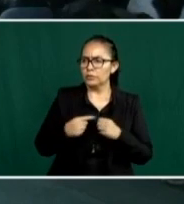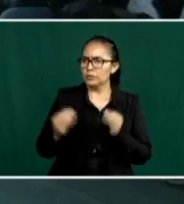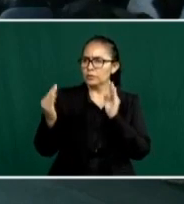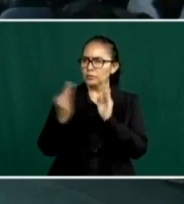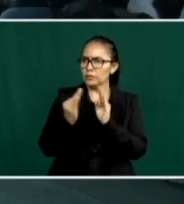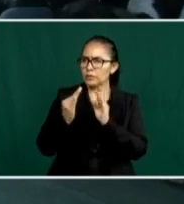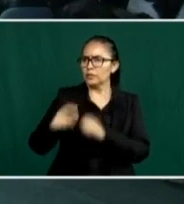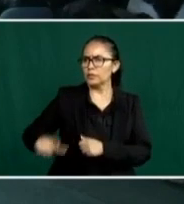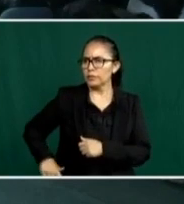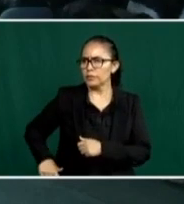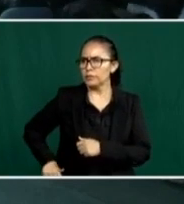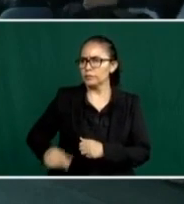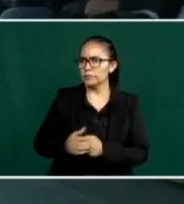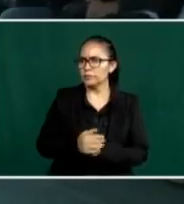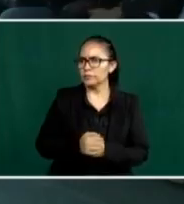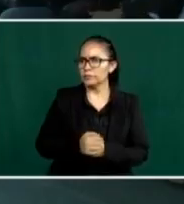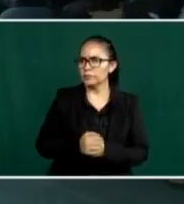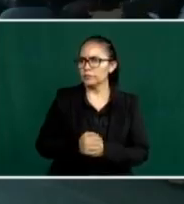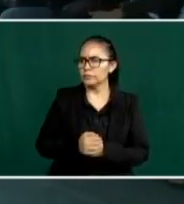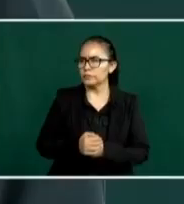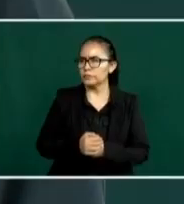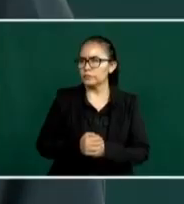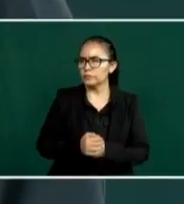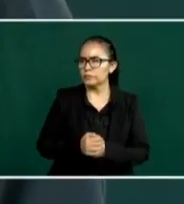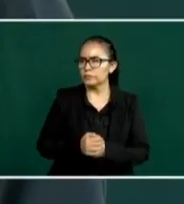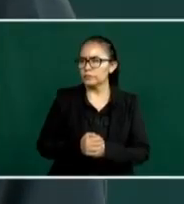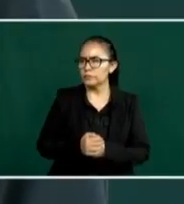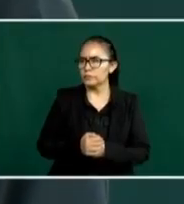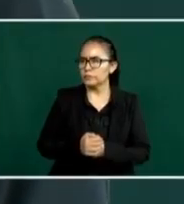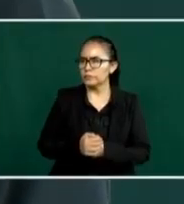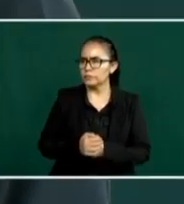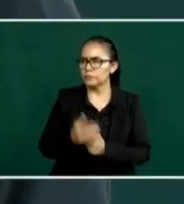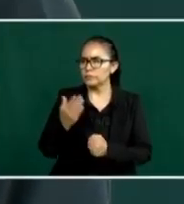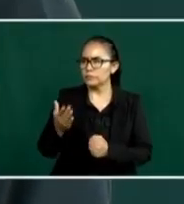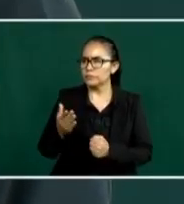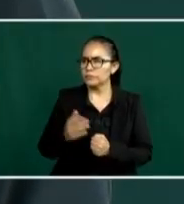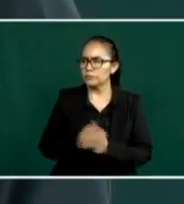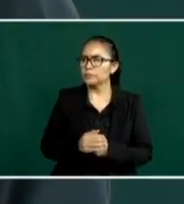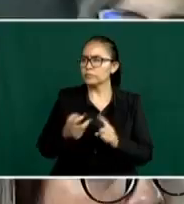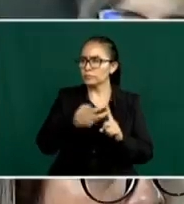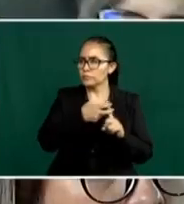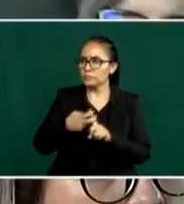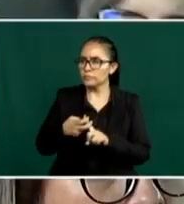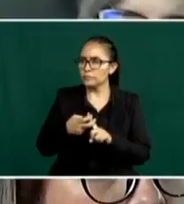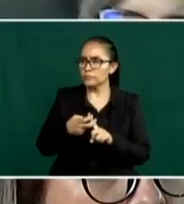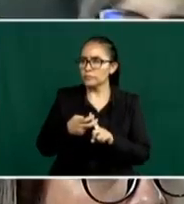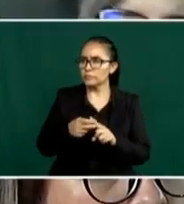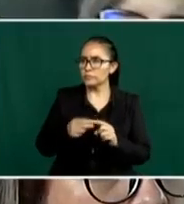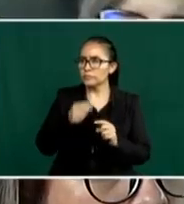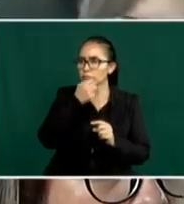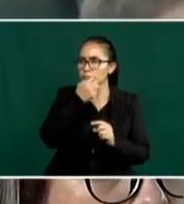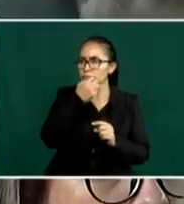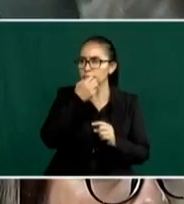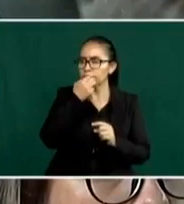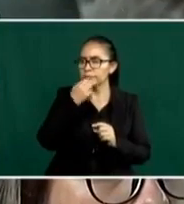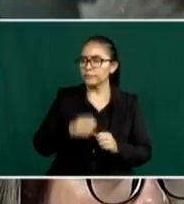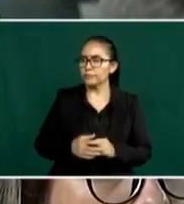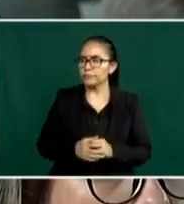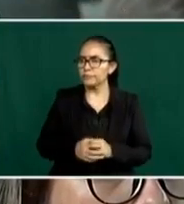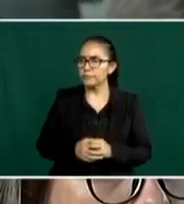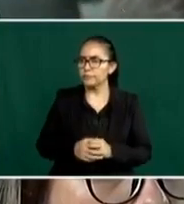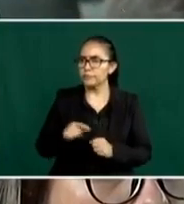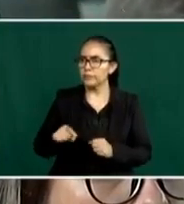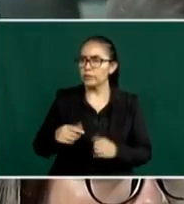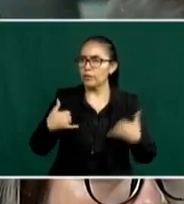al gobernador, que es quien ha servido de enlace entre secuestradores y la madre y abuela de